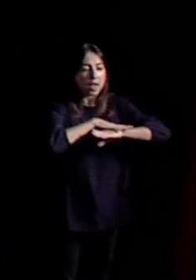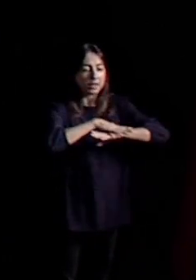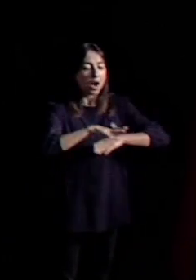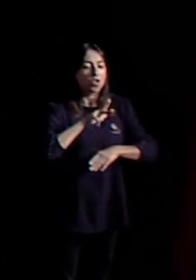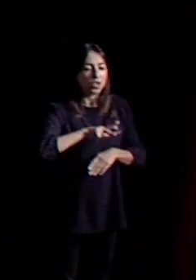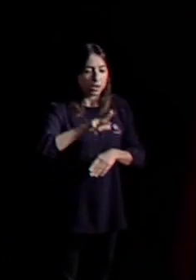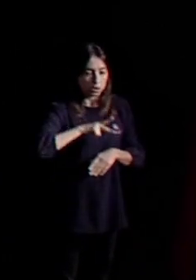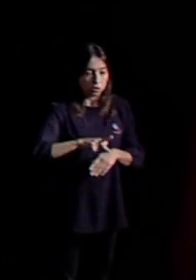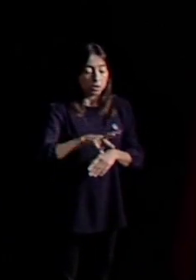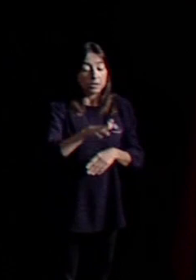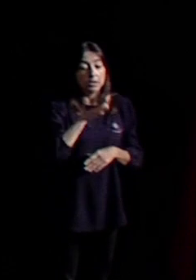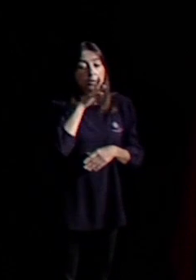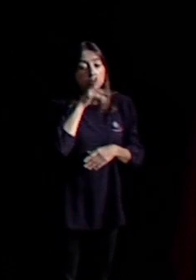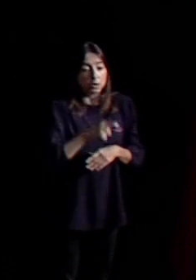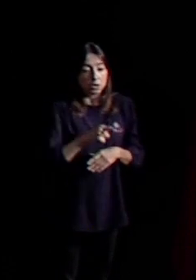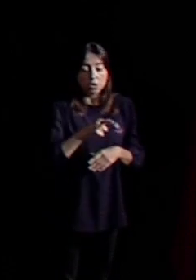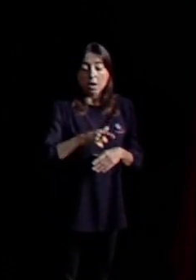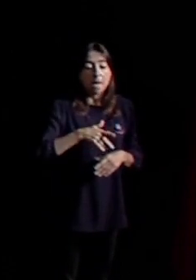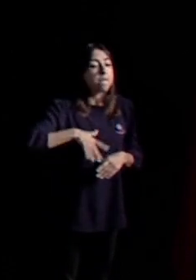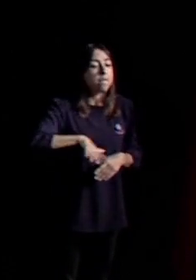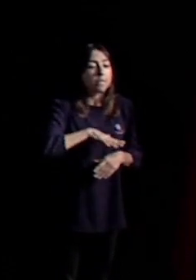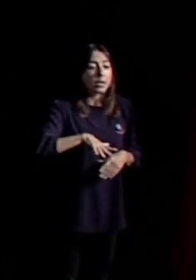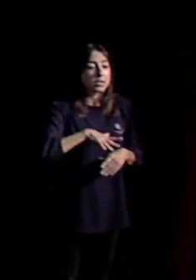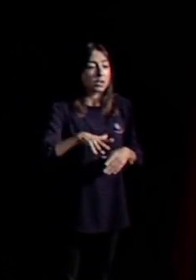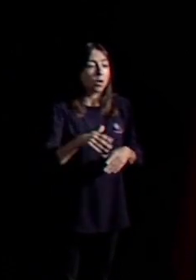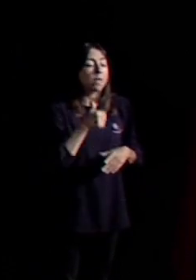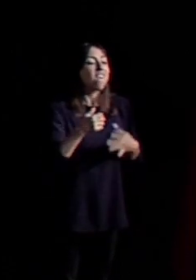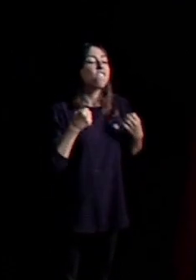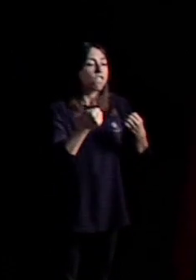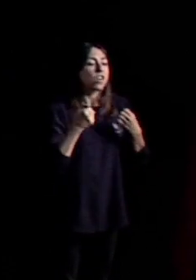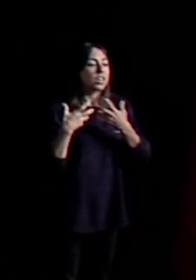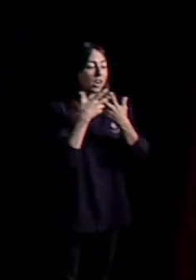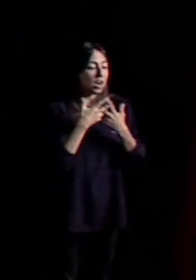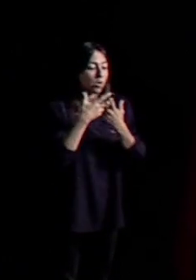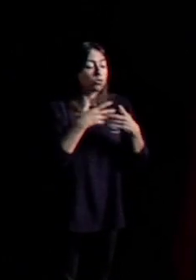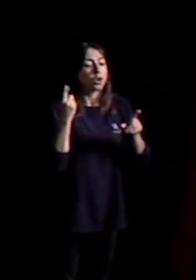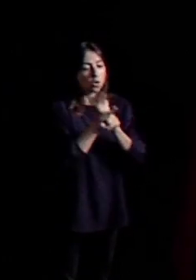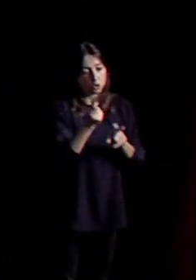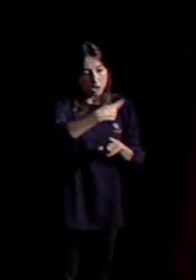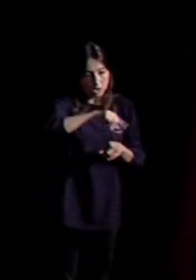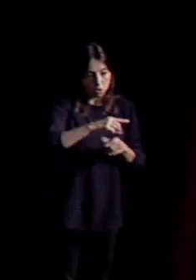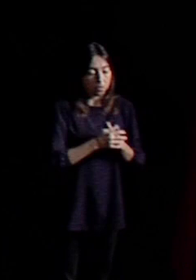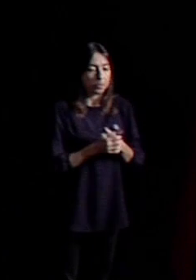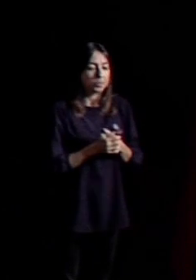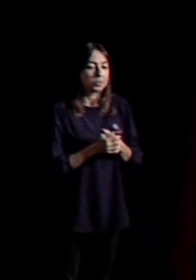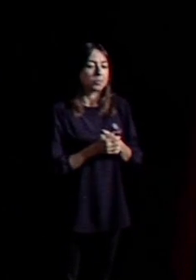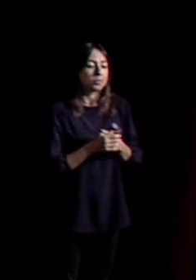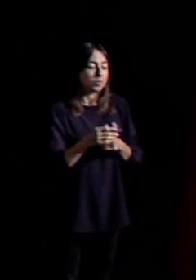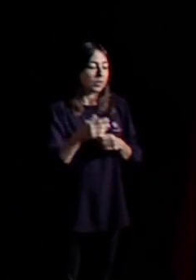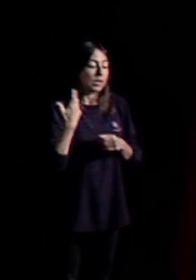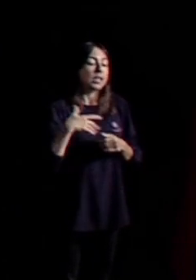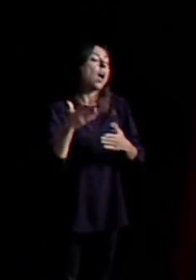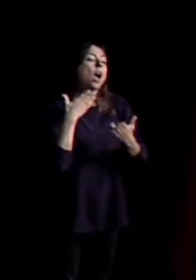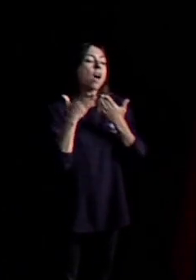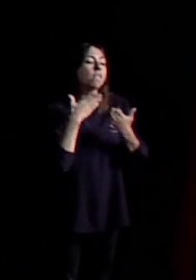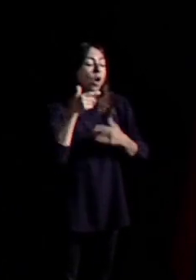Derecho y, por lo tanto, es fundamental reforzar la lucha contra los mismos. Ya se habrá hablado